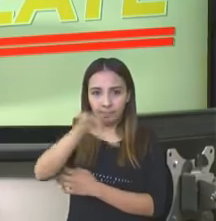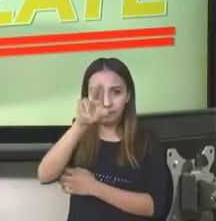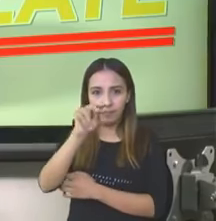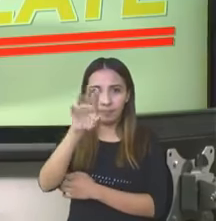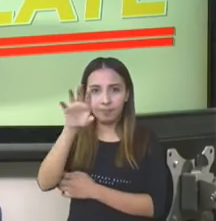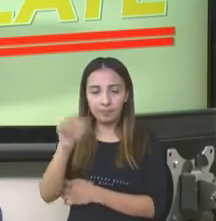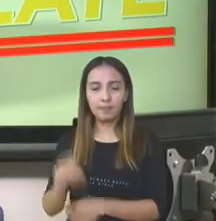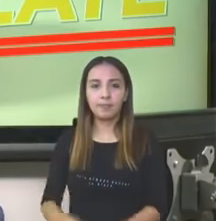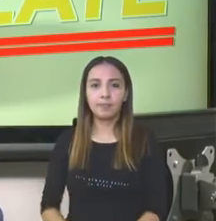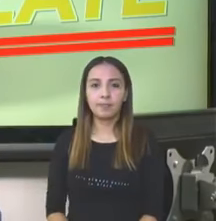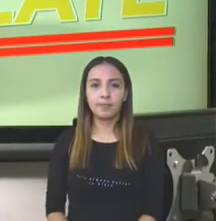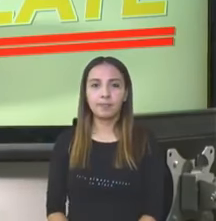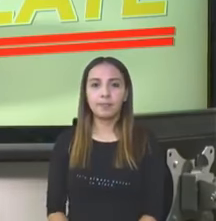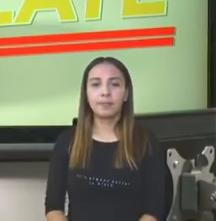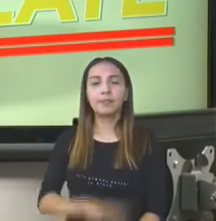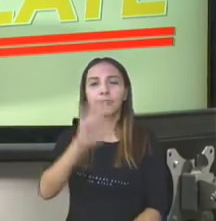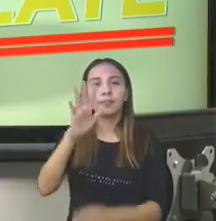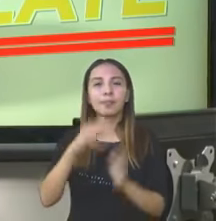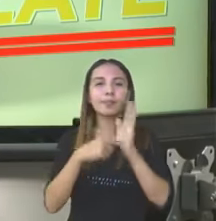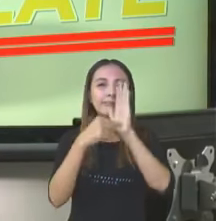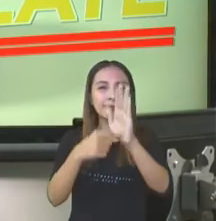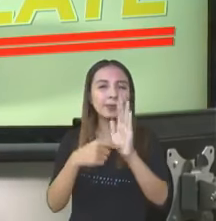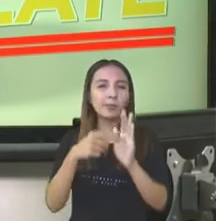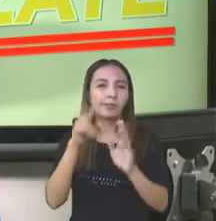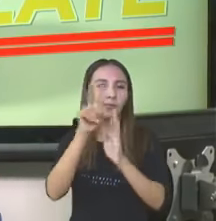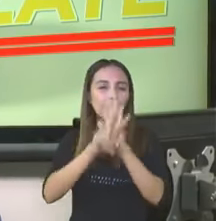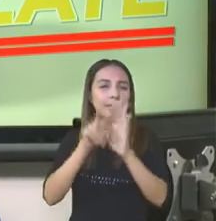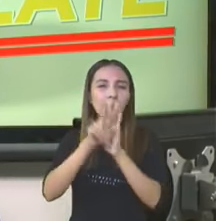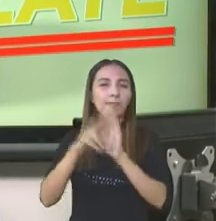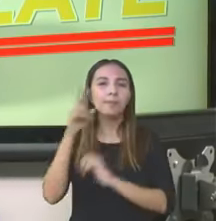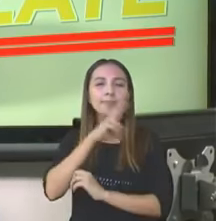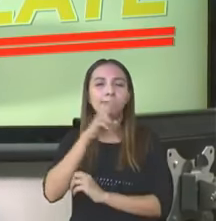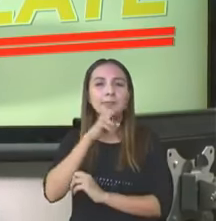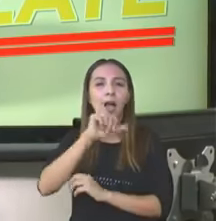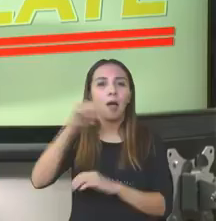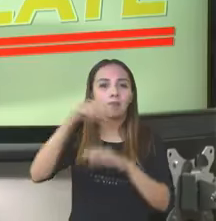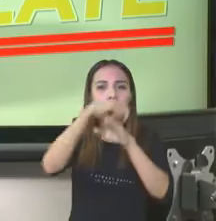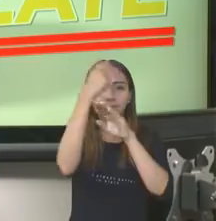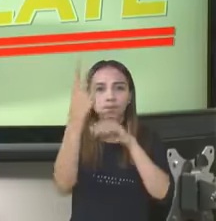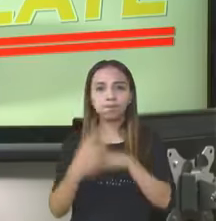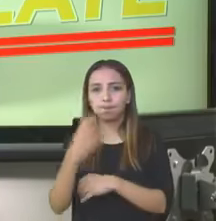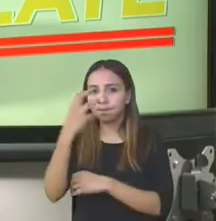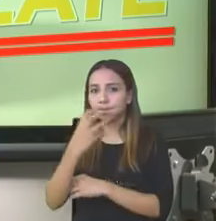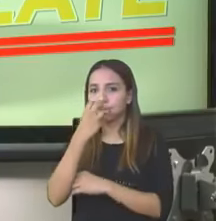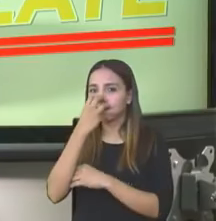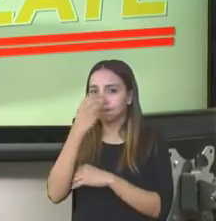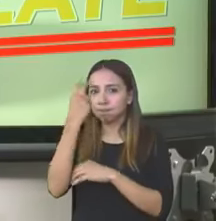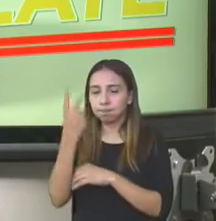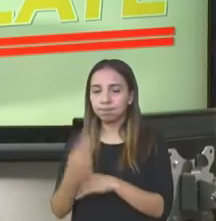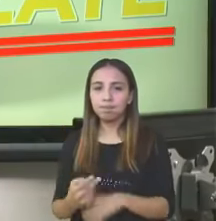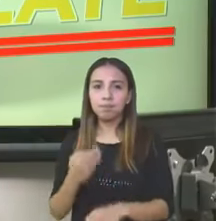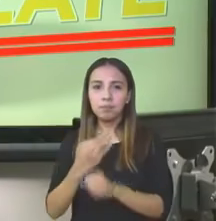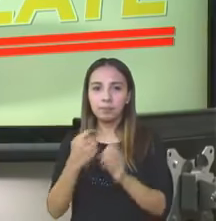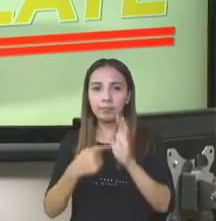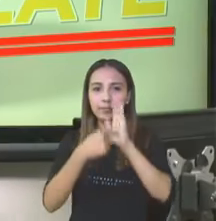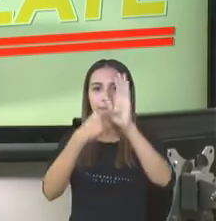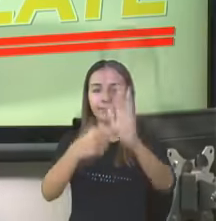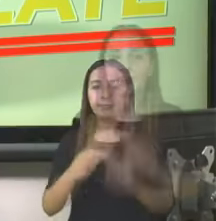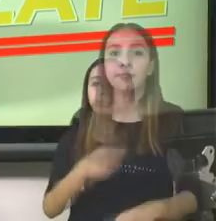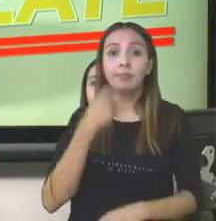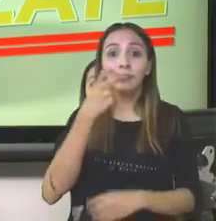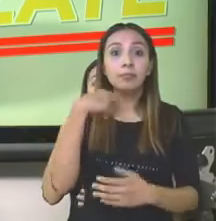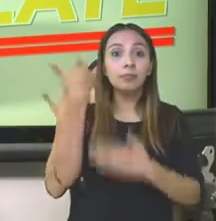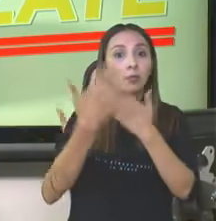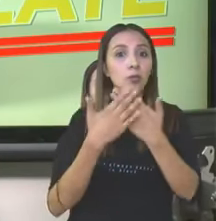89. Miren, pon el video rápido en lo que yo platico de los buzos y el póster, por favor. Esto se va a